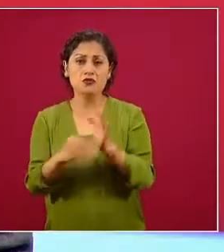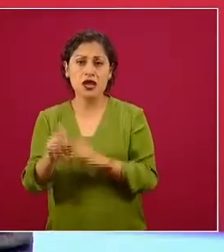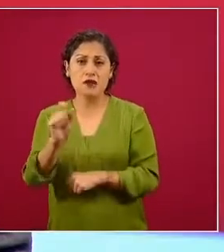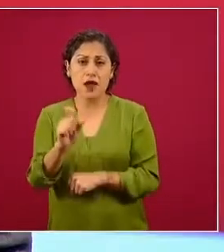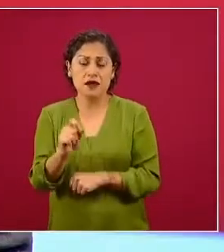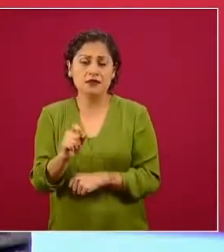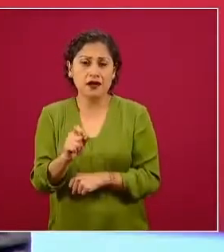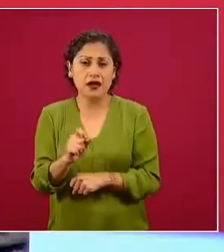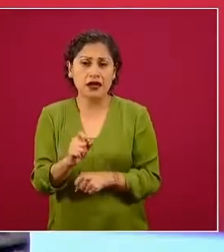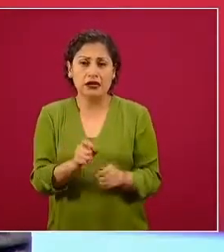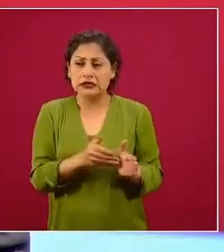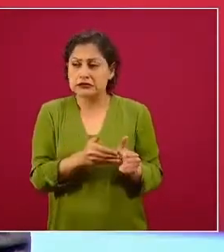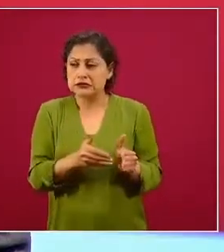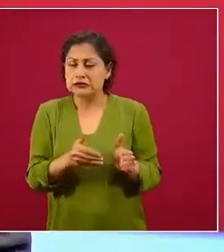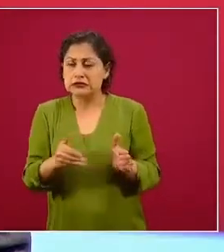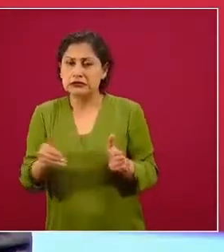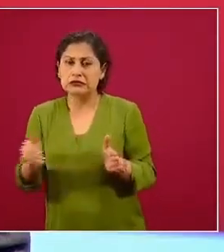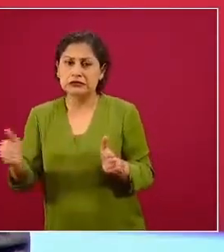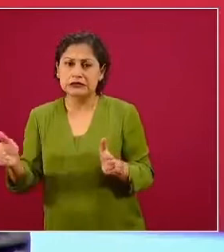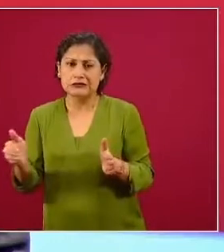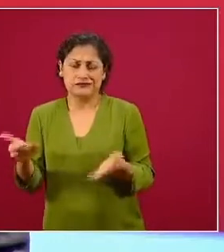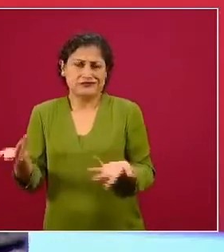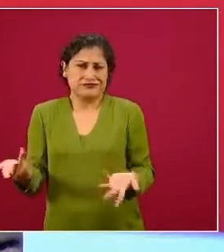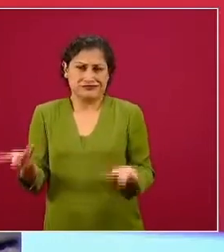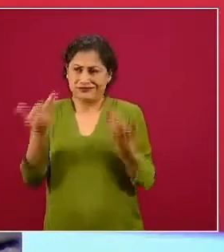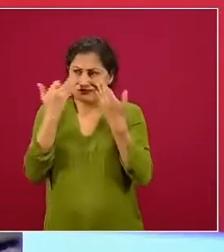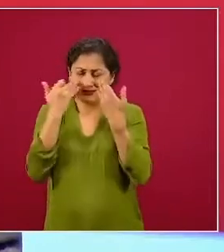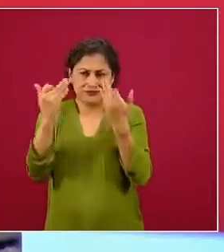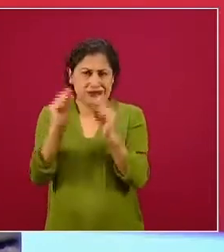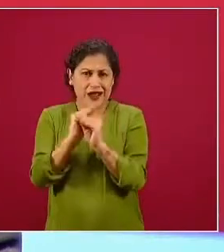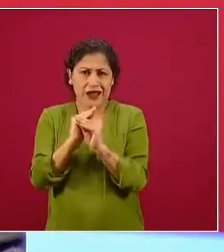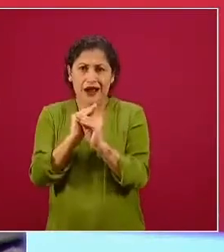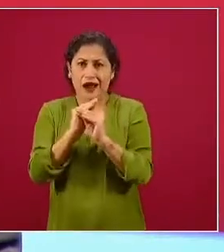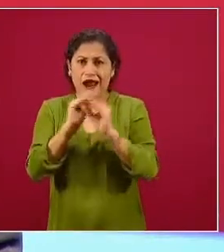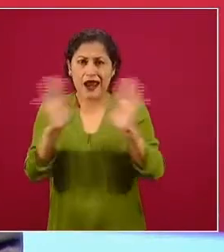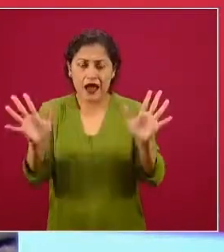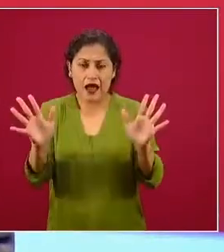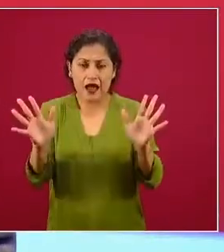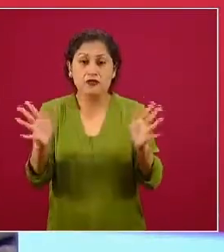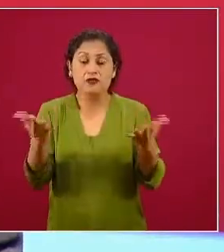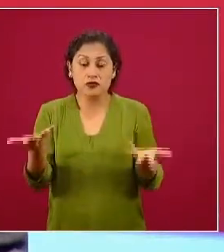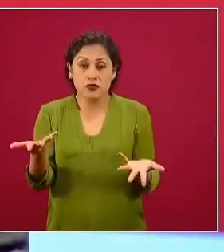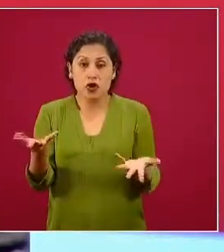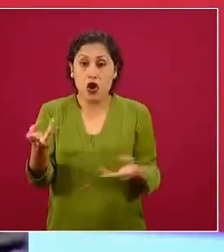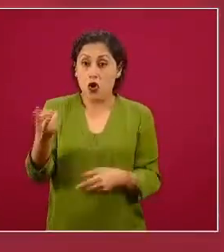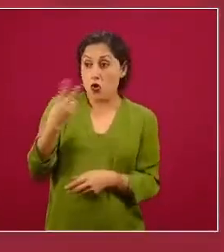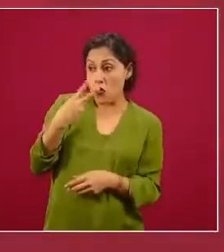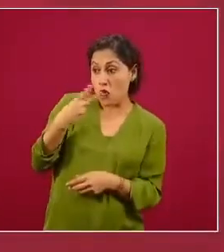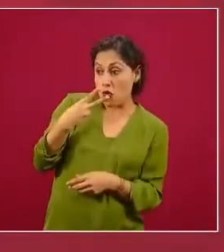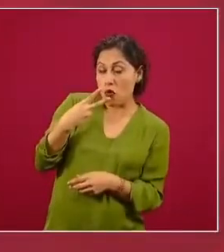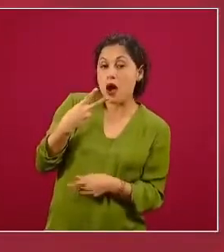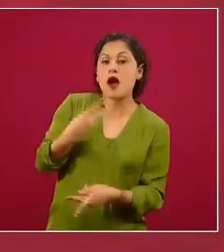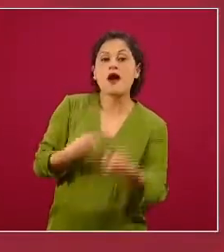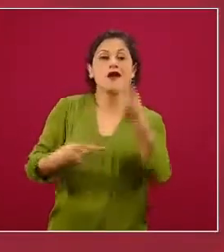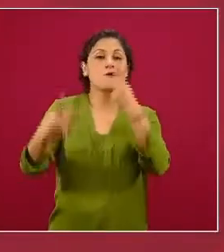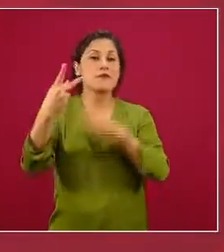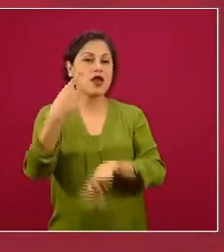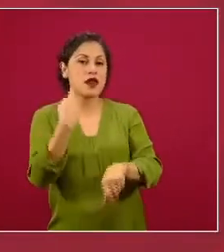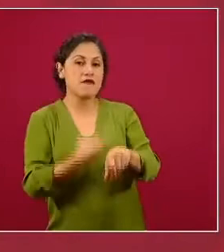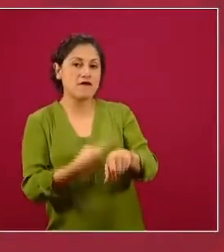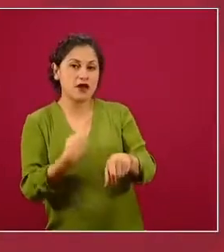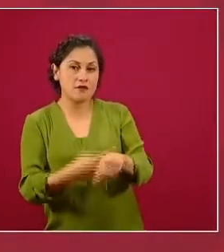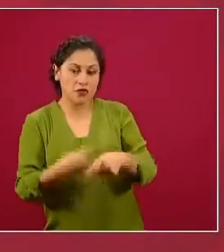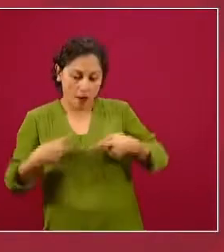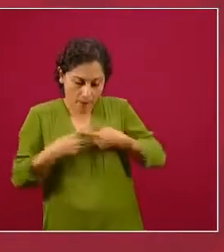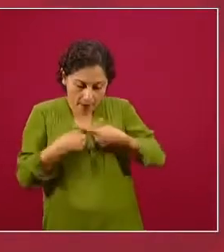consistente. Uno de los riesgos más grandes para la salud está asociado con el consumo de productos del tabaco. No se necesita